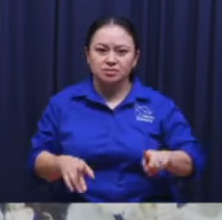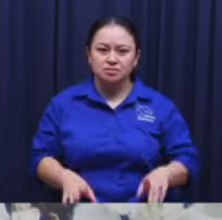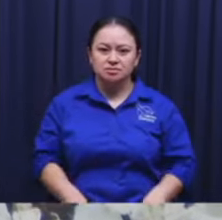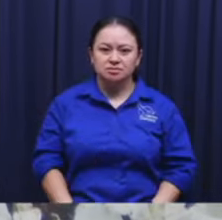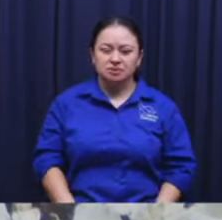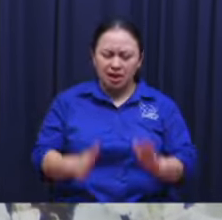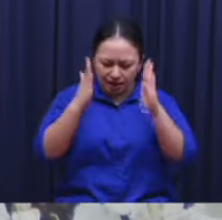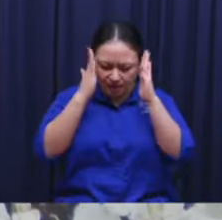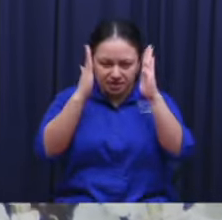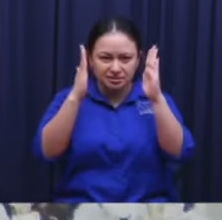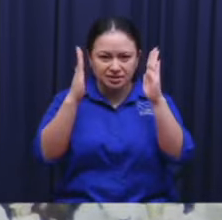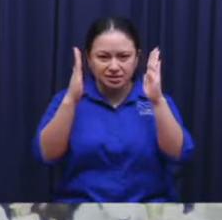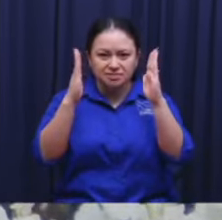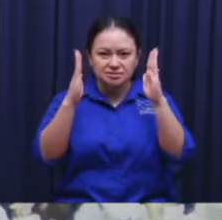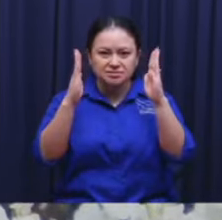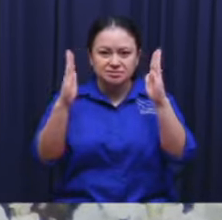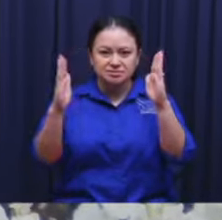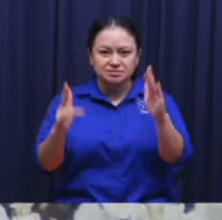Alerta.